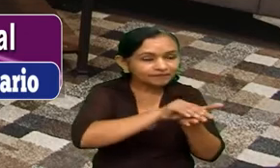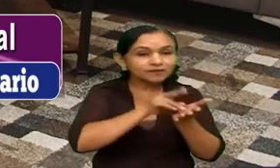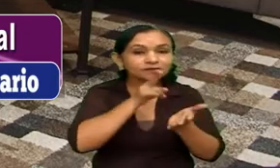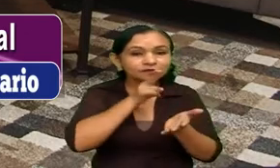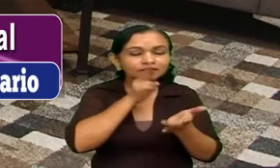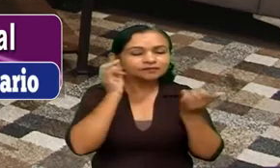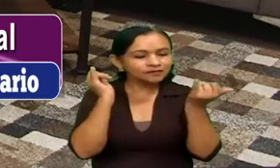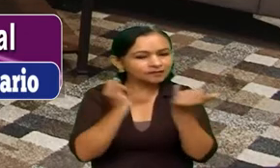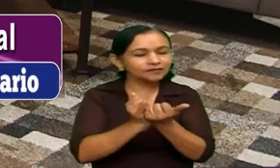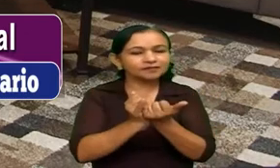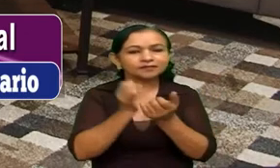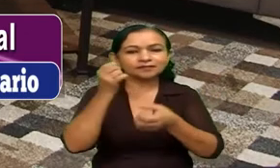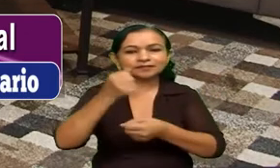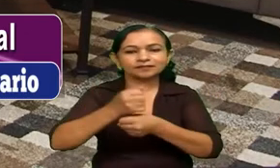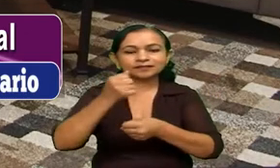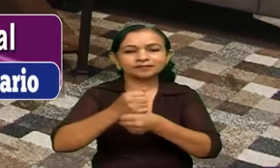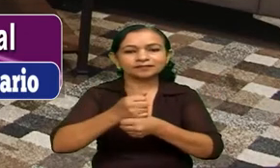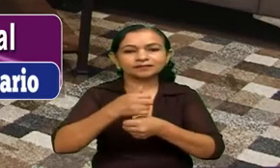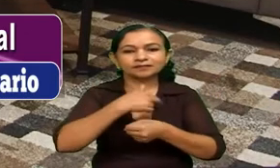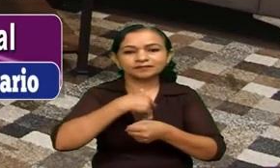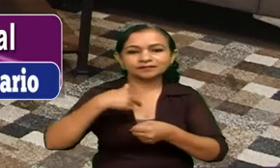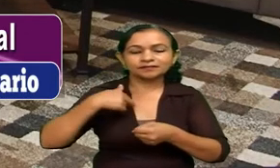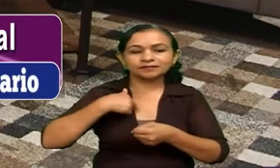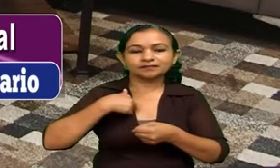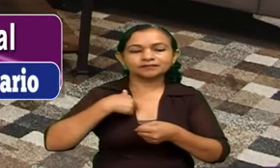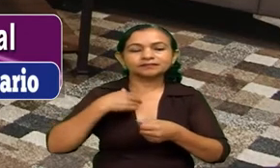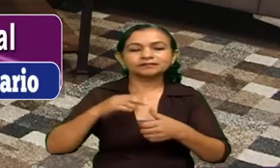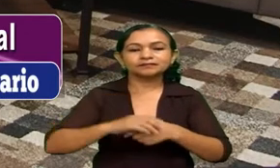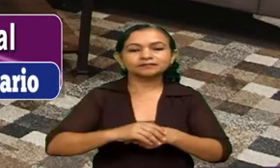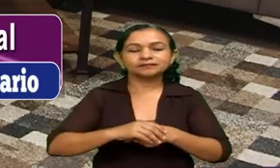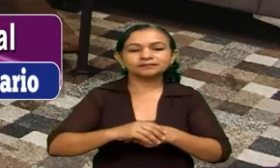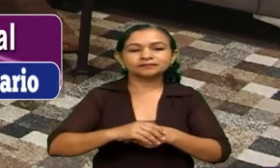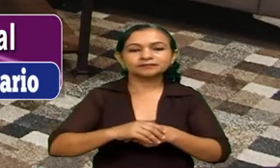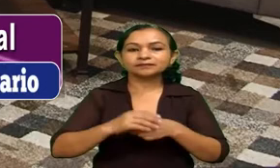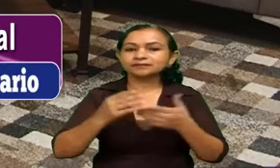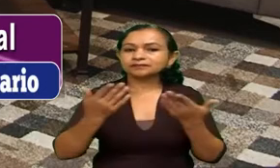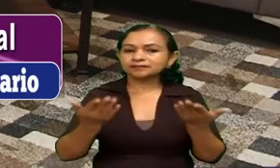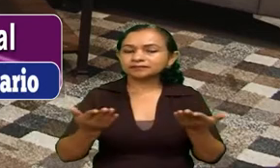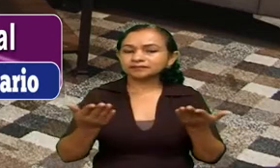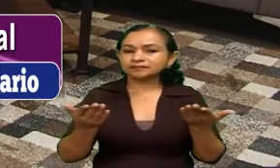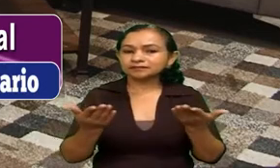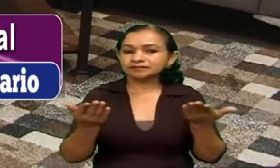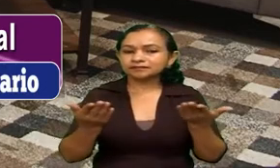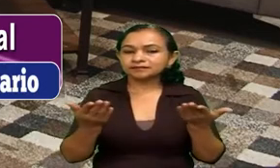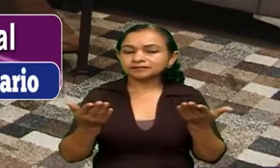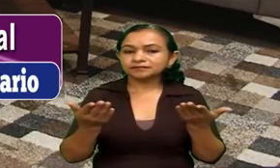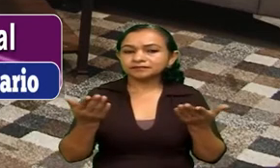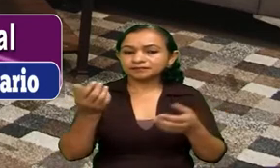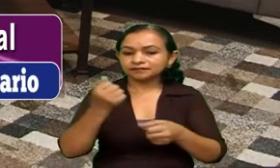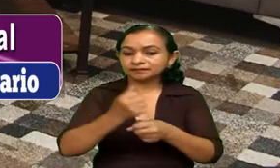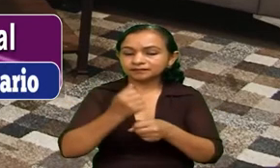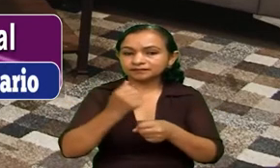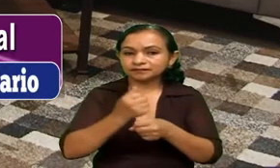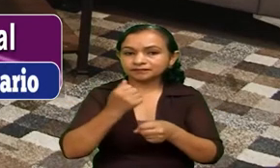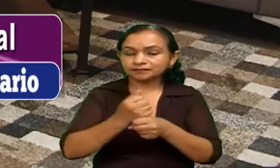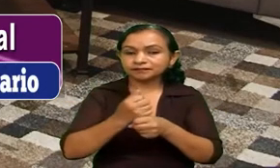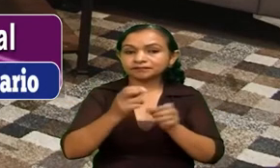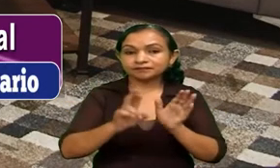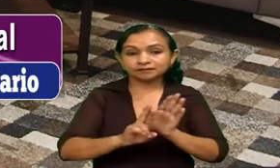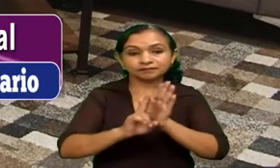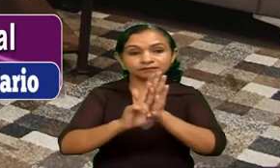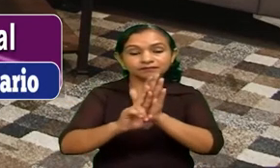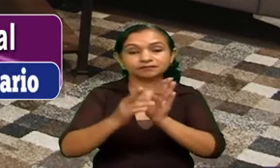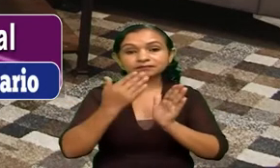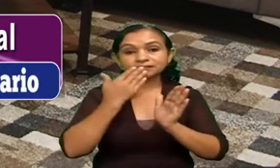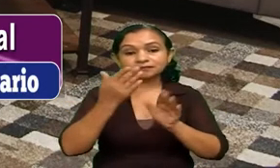Honduras, y lo están retomando por la ejecución, los resultados y